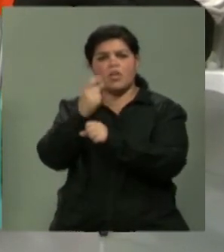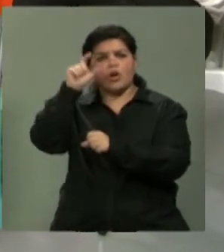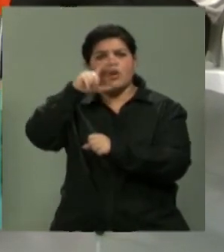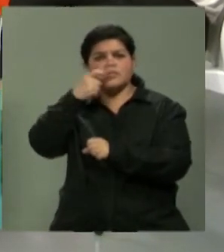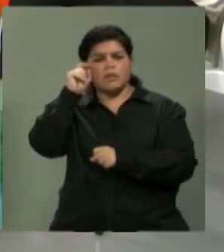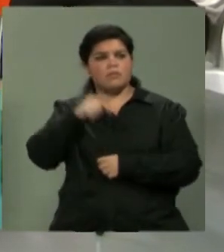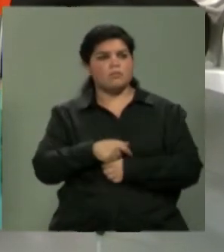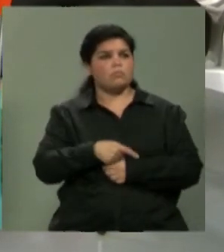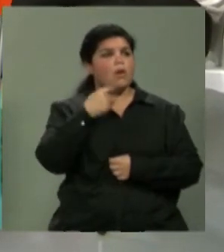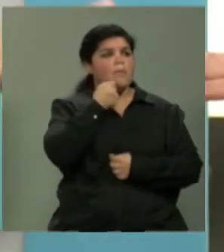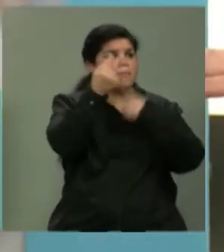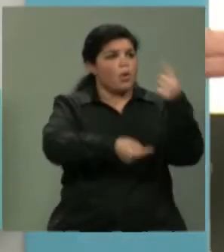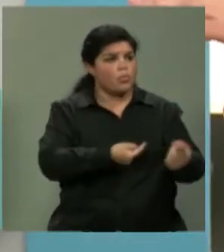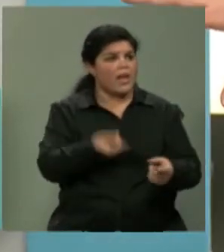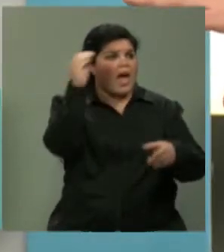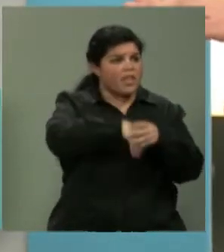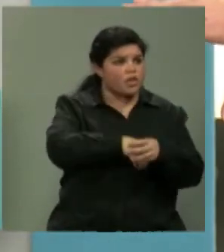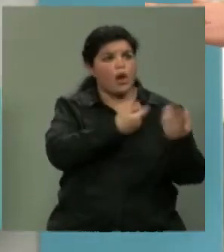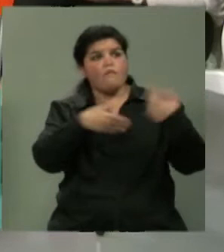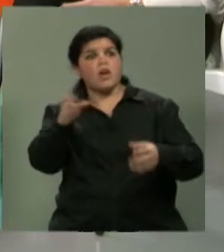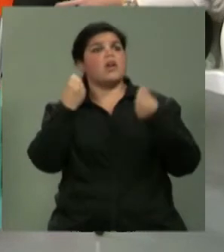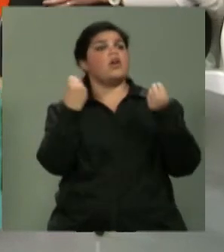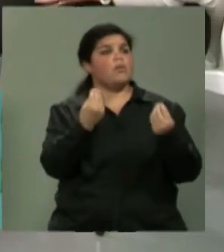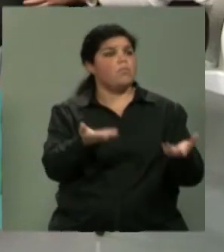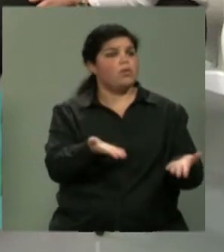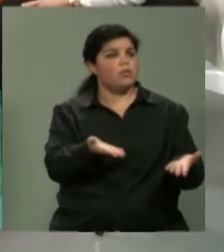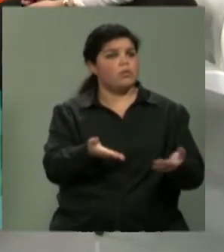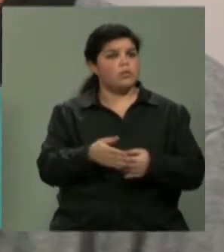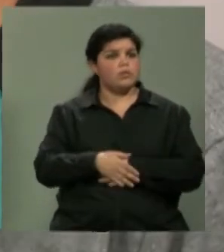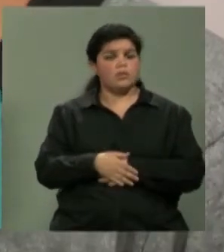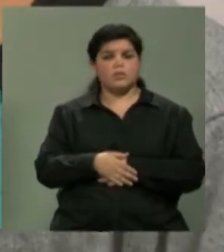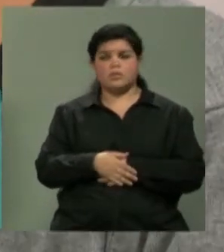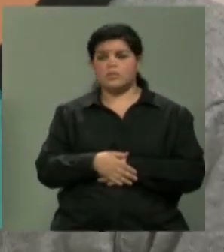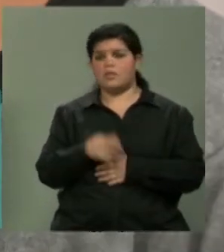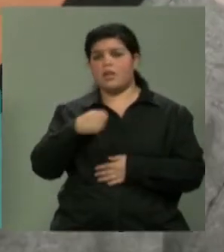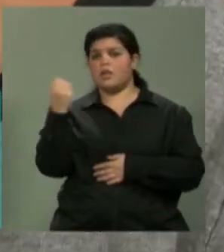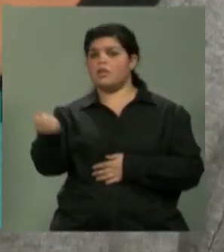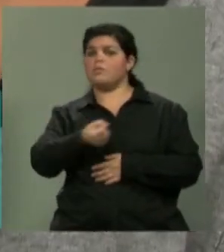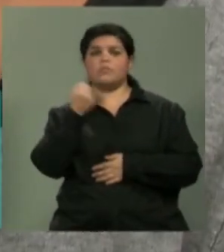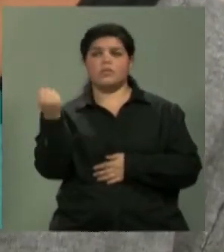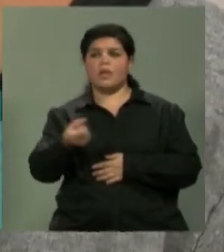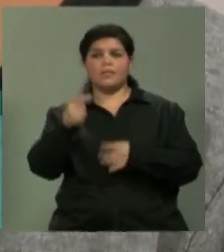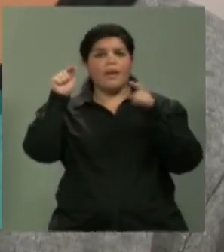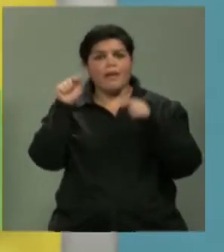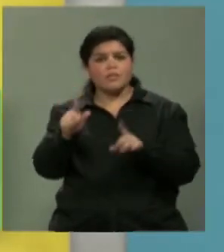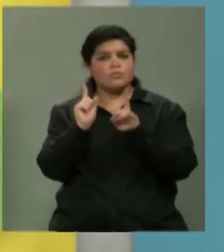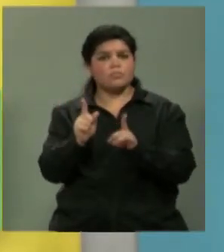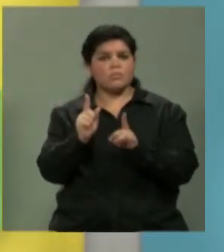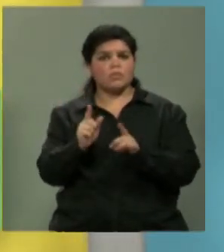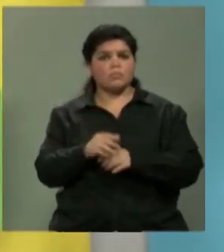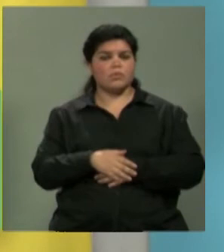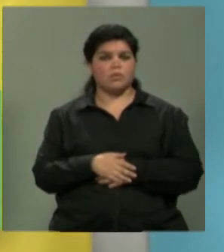afuera o lo dejás adentro? Pregunta Osvaldo. concreta. Viven ¿Sí o no? condiciones Tranquilos, Osvaldo, por concretas y favor. materiales. Y es producto de eso lo No, que pasa. pero no,